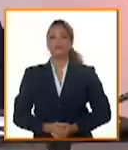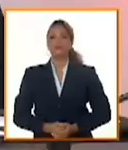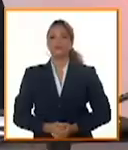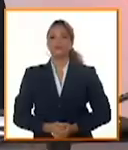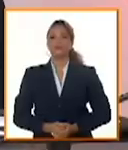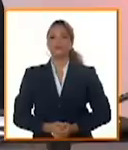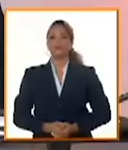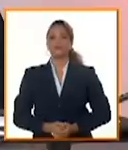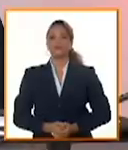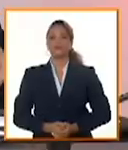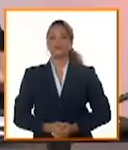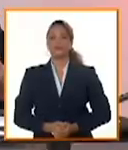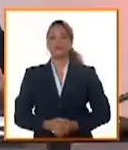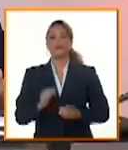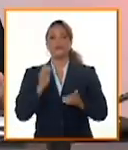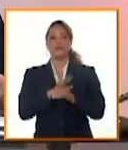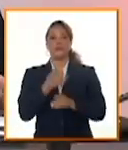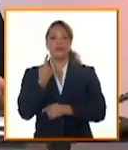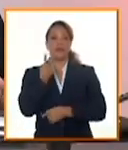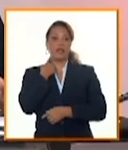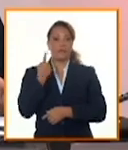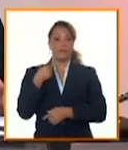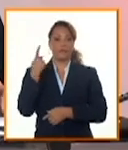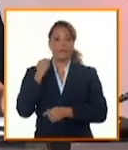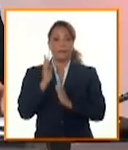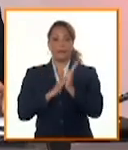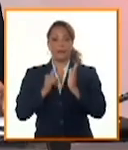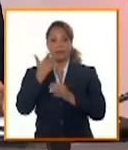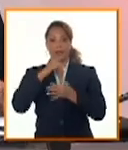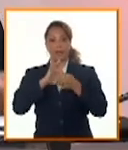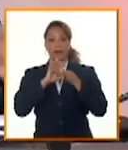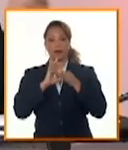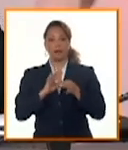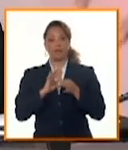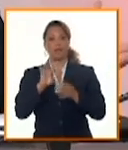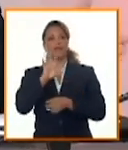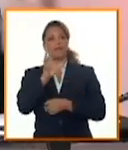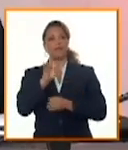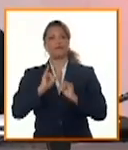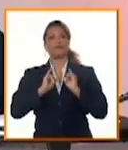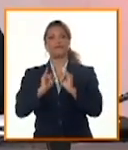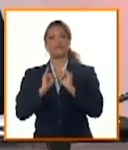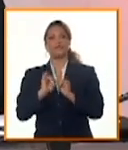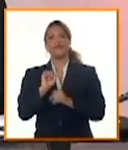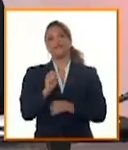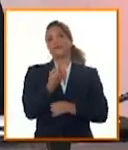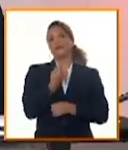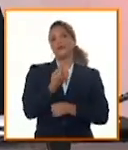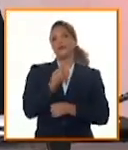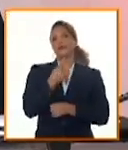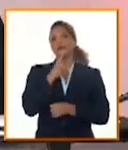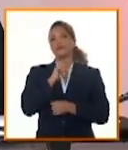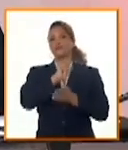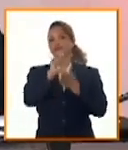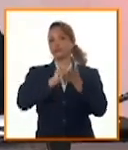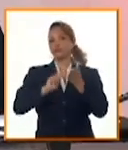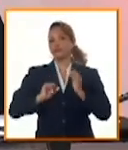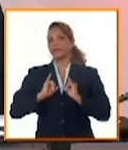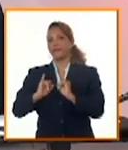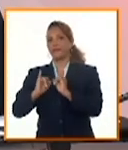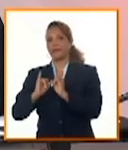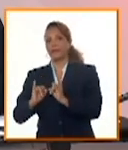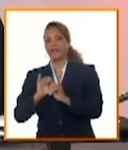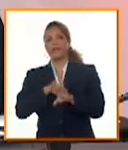bueno como señalábamos el pasado dos de agosto el Banco Central de Cuba daba a conocer primero lo hacía es una nota informativa después